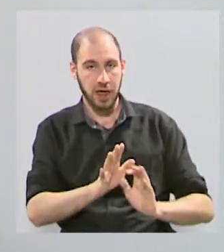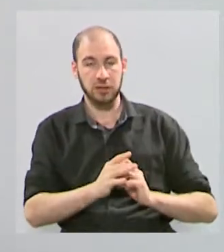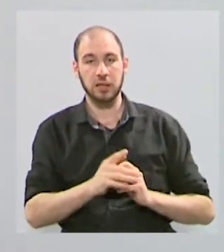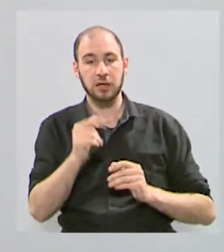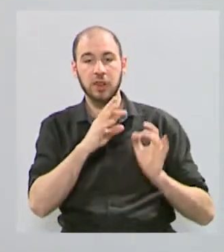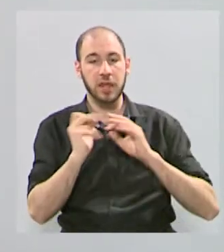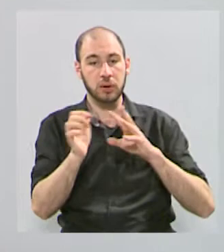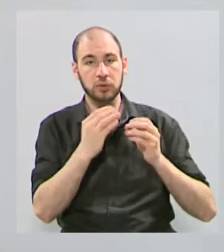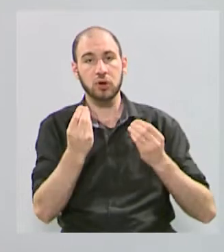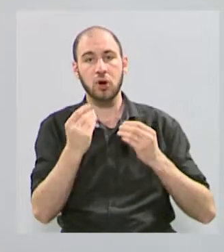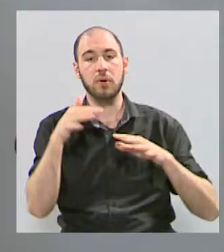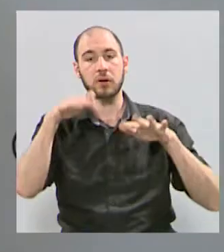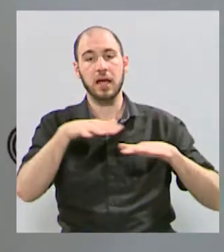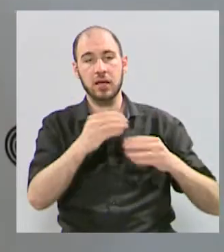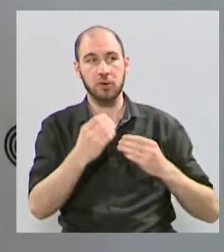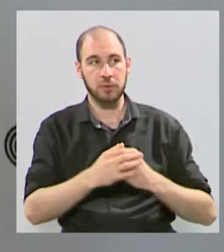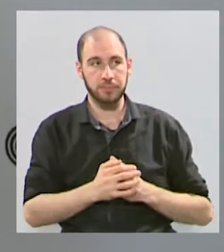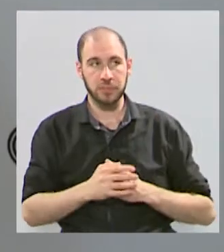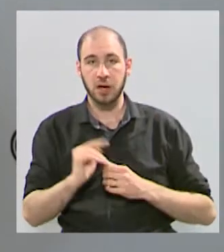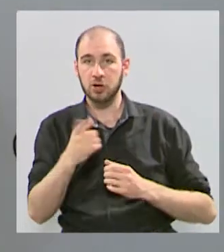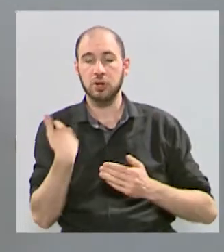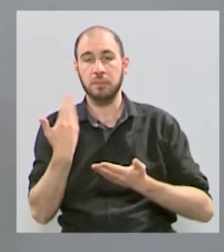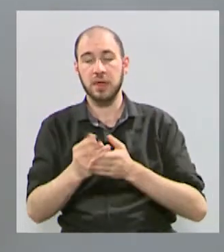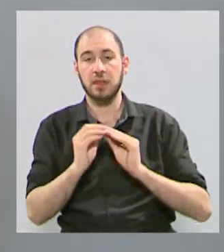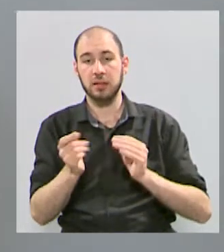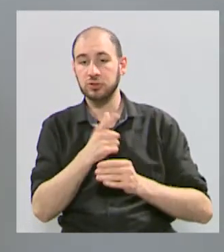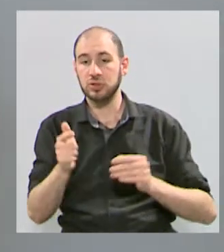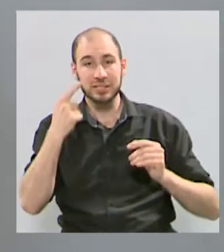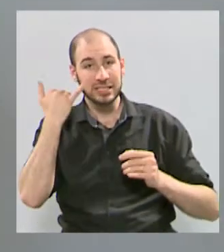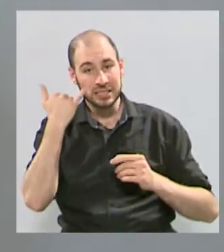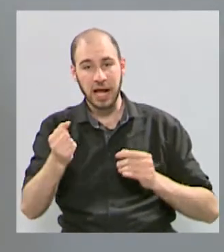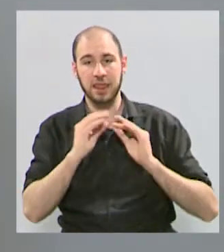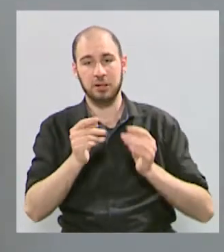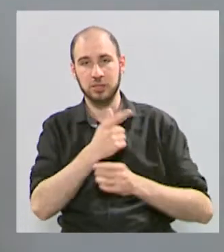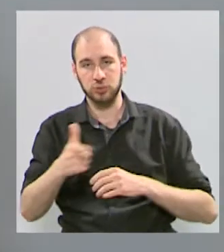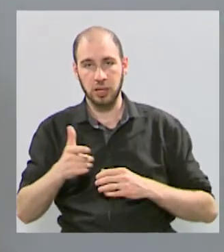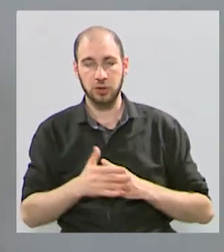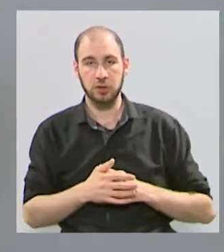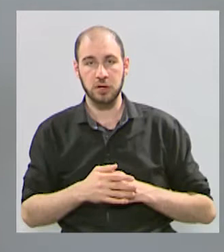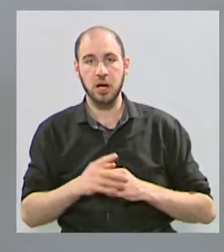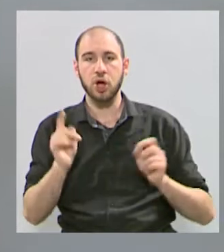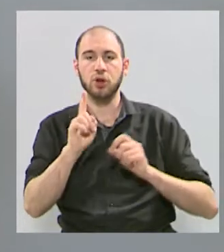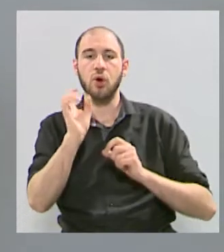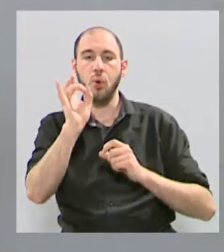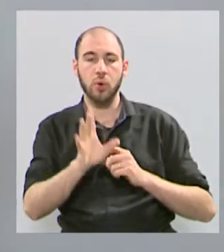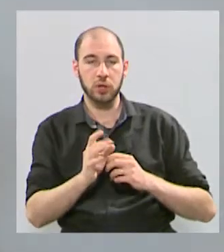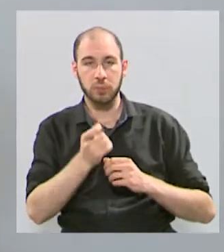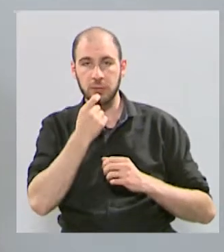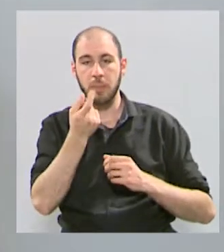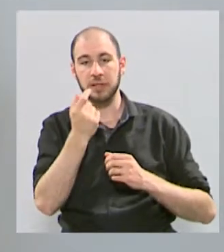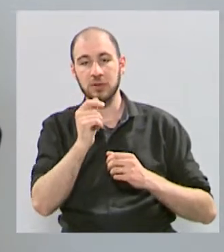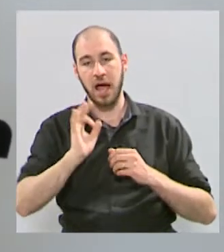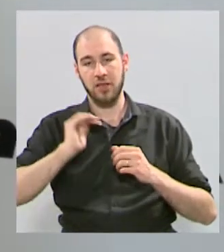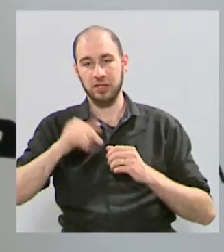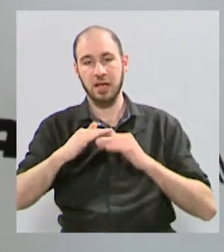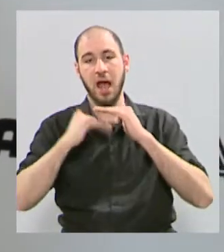a discutir cómo vamos a salir a la calle. Nosotros estamos exigiendo la reapertura inmediata de paritarias. No se trata solamente de que ya la inflación de este